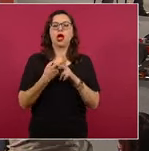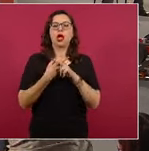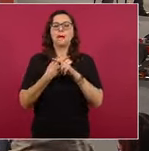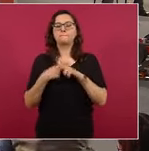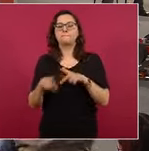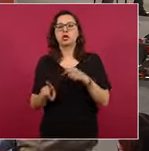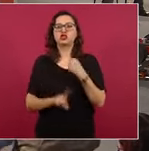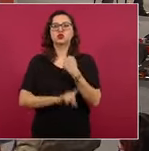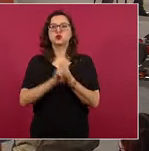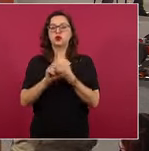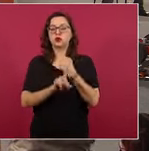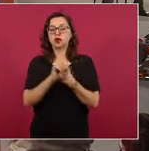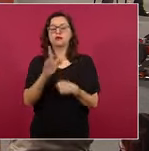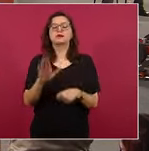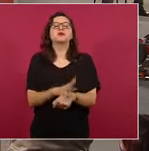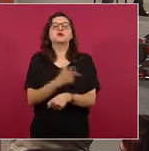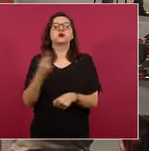porque